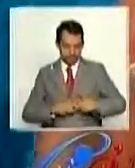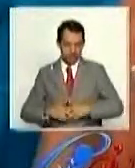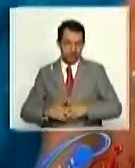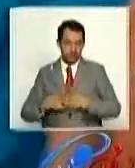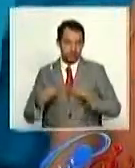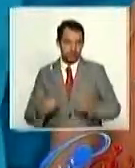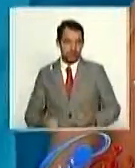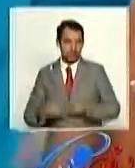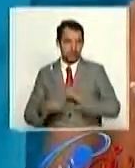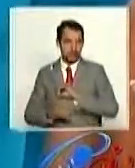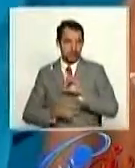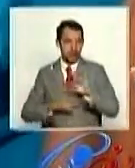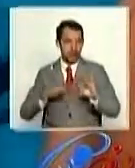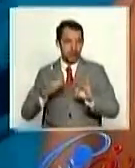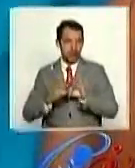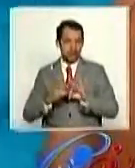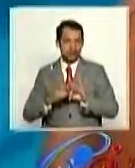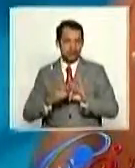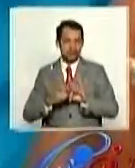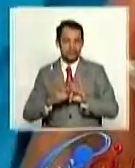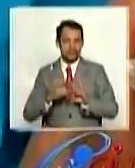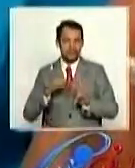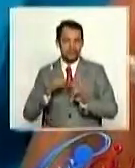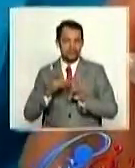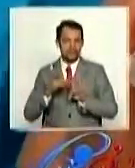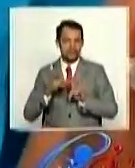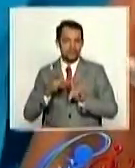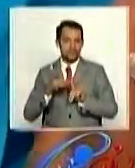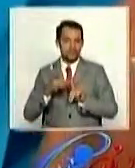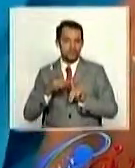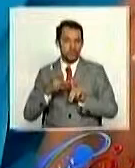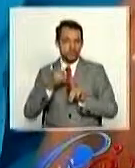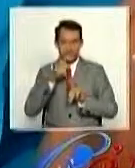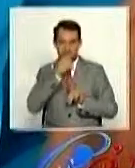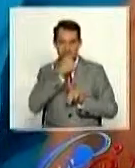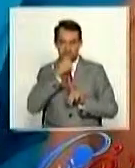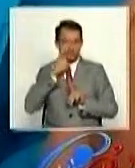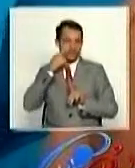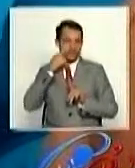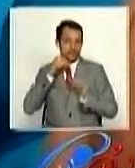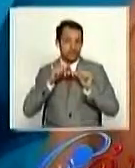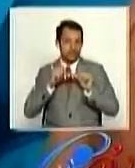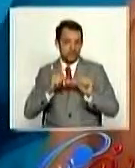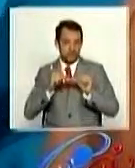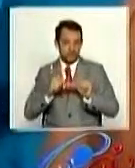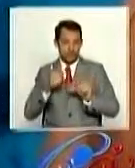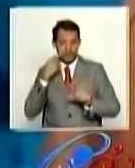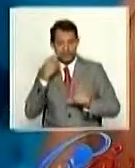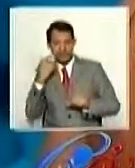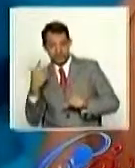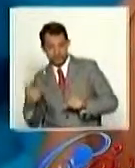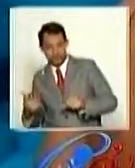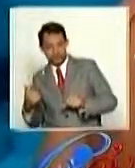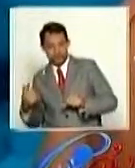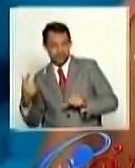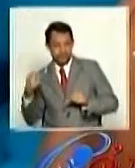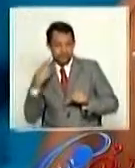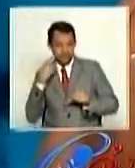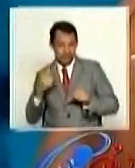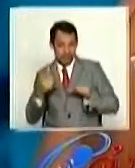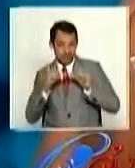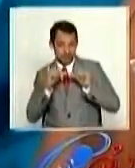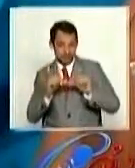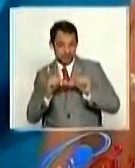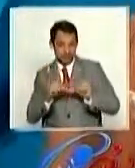tener esta pieza ahí en una posición fija para que ustedes vean cómo nos llegan los pacientes, y